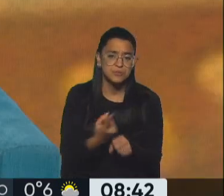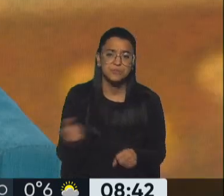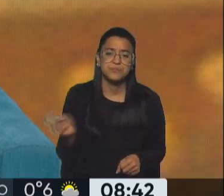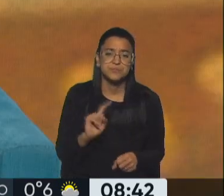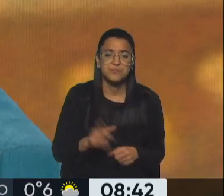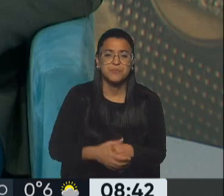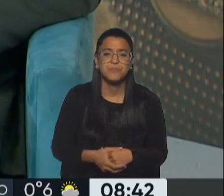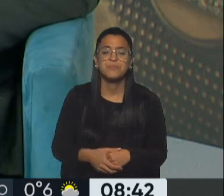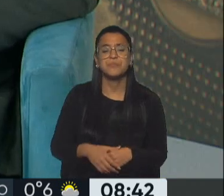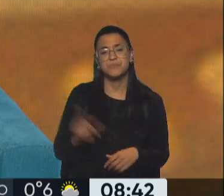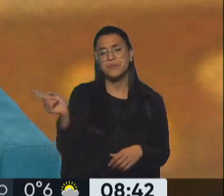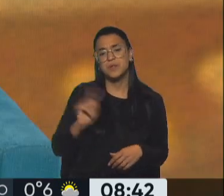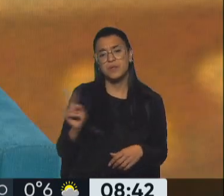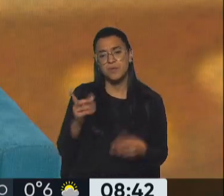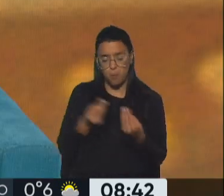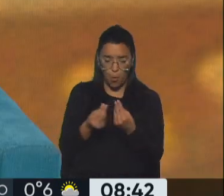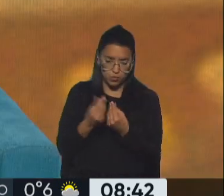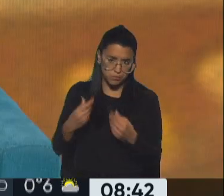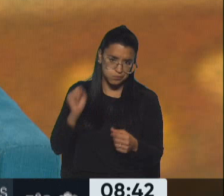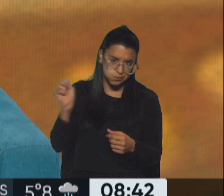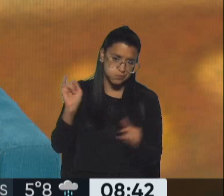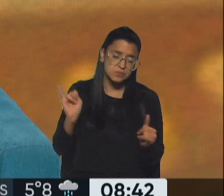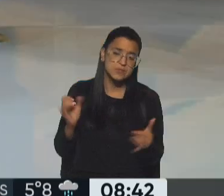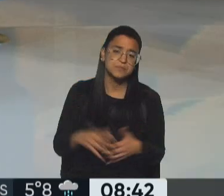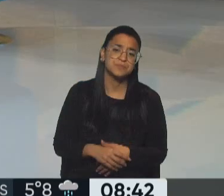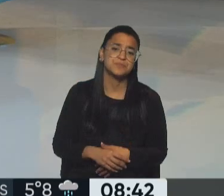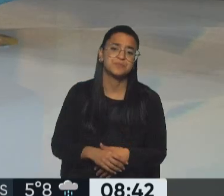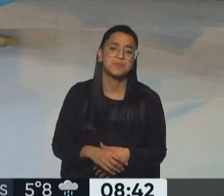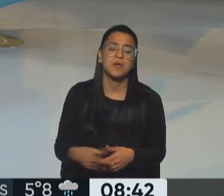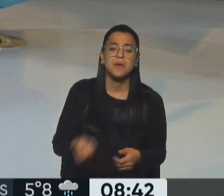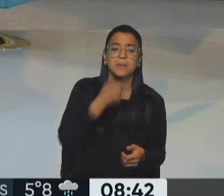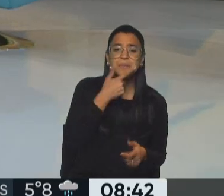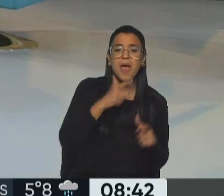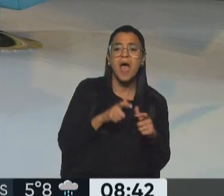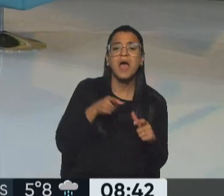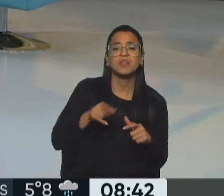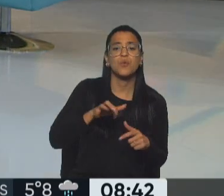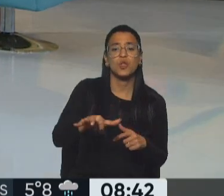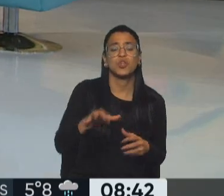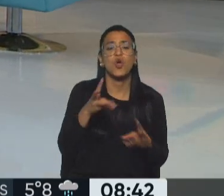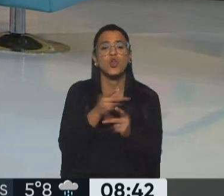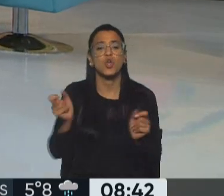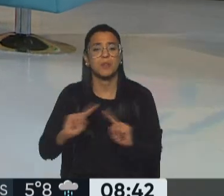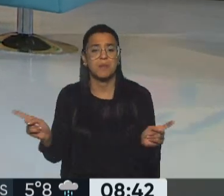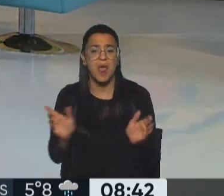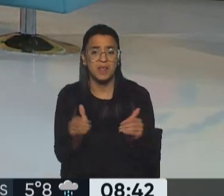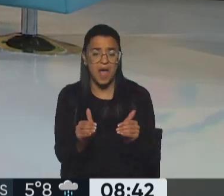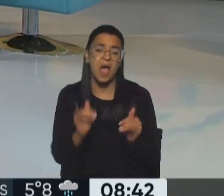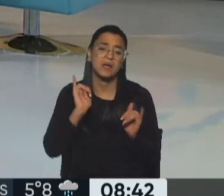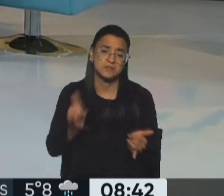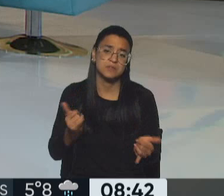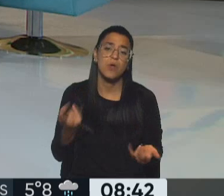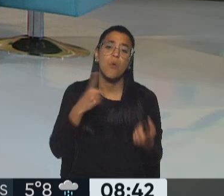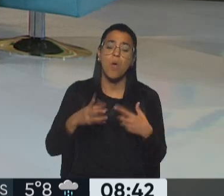práctica que muchos, seguramente muchas hacemos, ¿no? Sí. Igual que empezar el antibiótico no termina la caja, ¿no? Sí. Claro, también. Y es que cuando uno